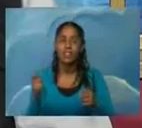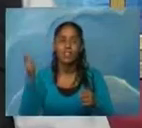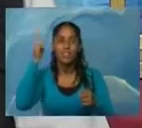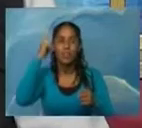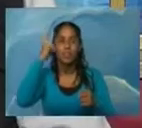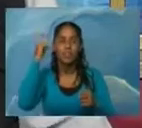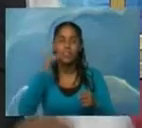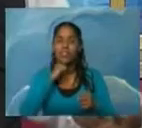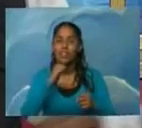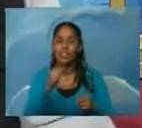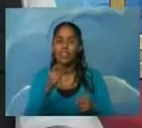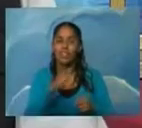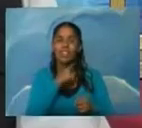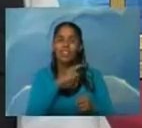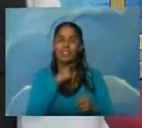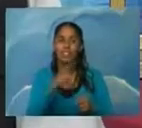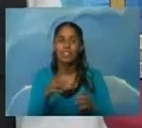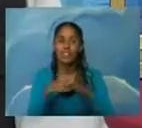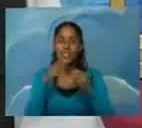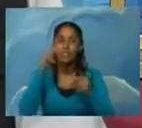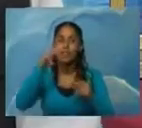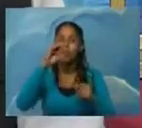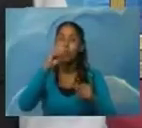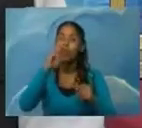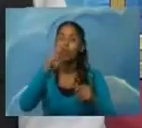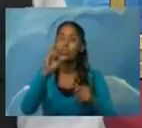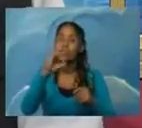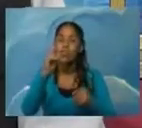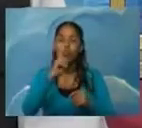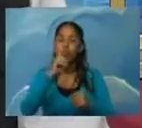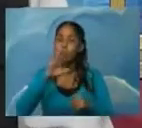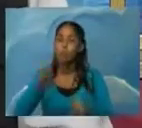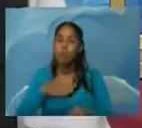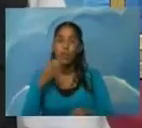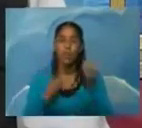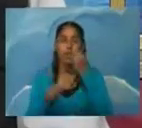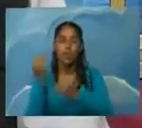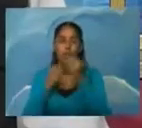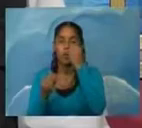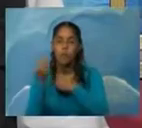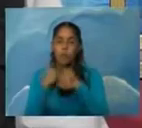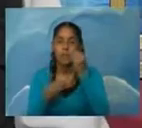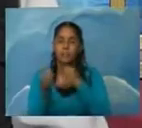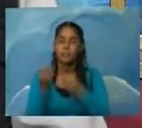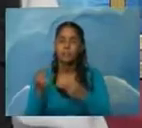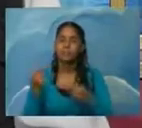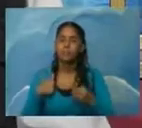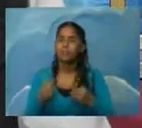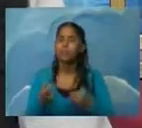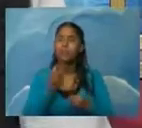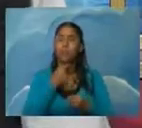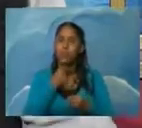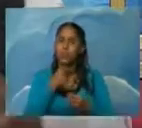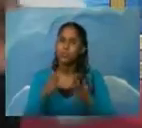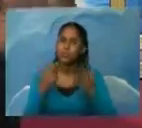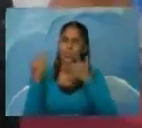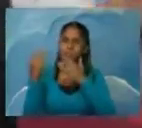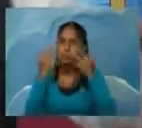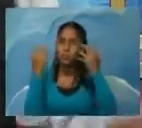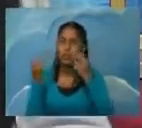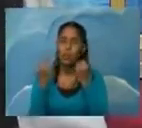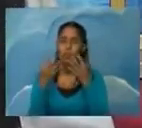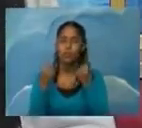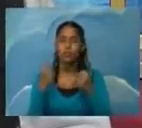Sabiendo que eso, la morcilla que llaman, sabiendo que eso no se debe comer, me provocó mucho. Yo lo vi en